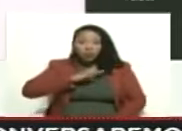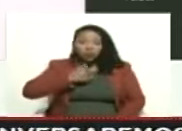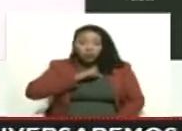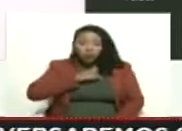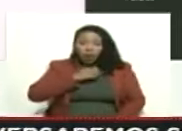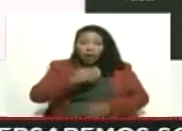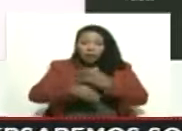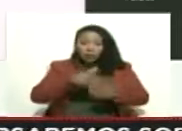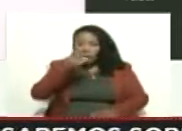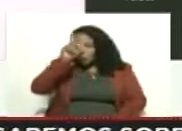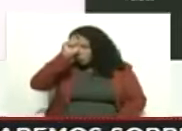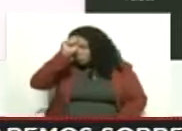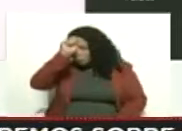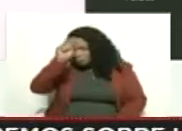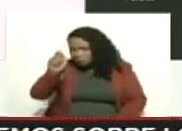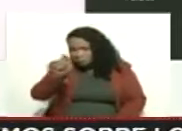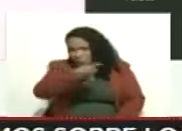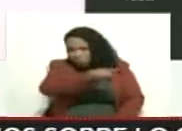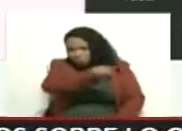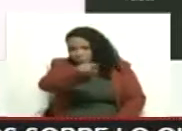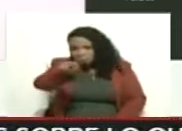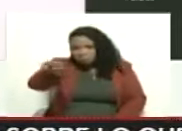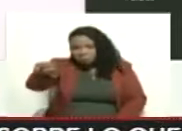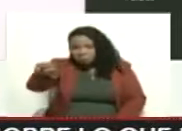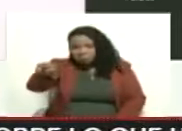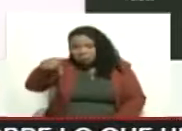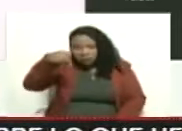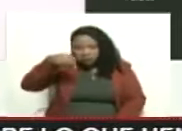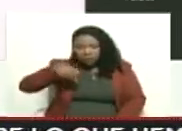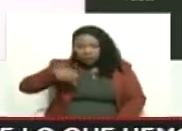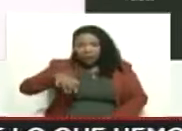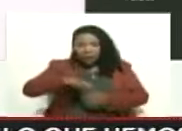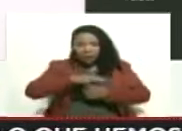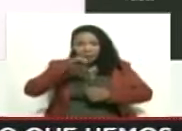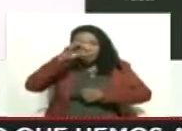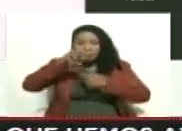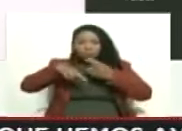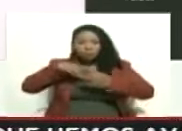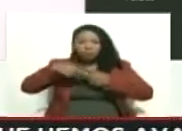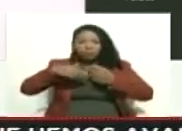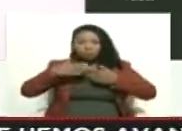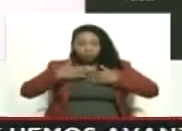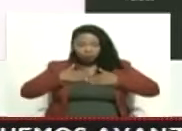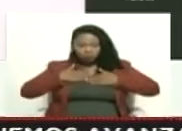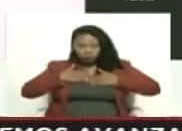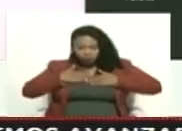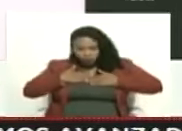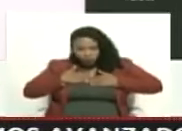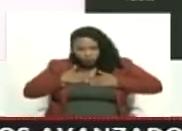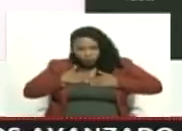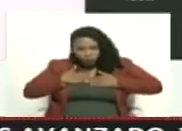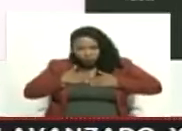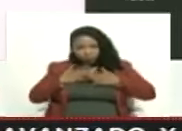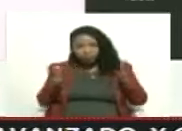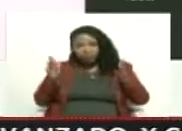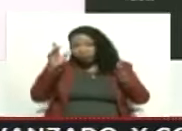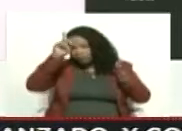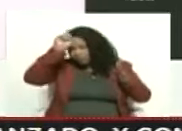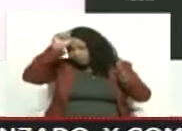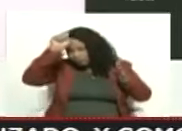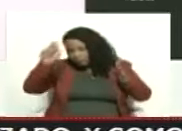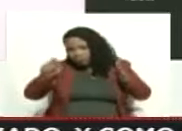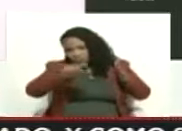reconocimiento reconocimiento desde nuestro espíritu revolucionario nuestro espíritu chavista a